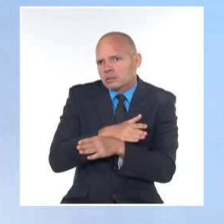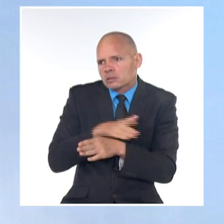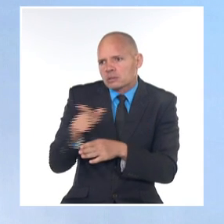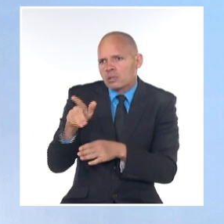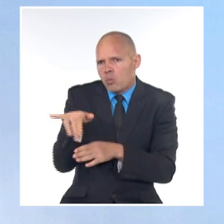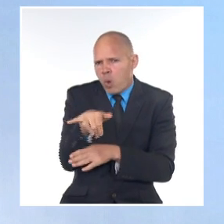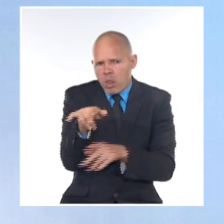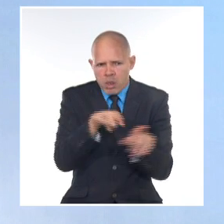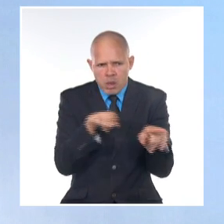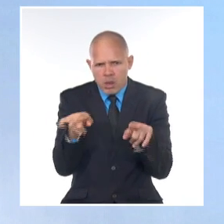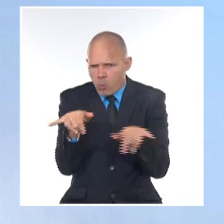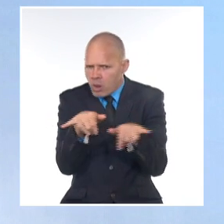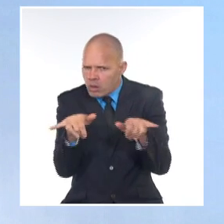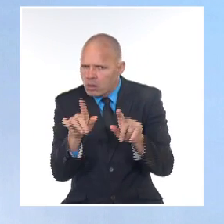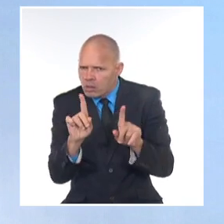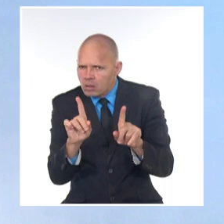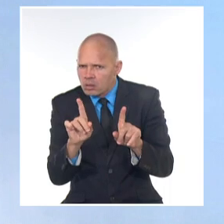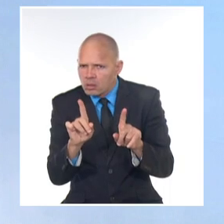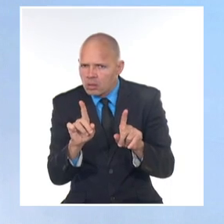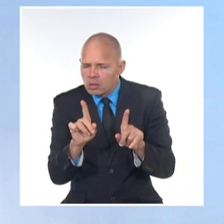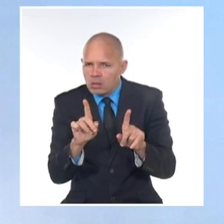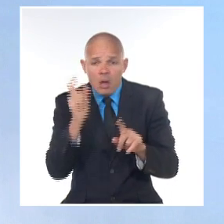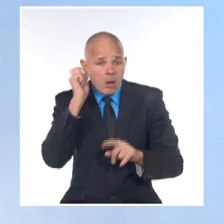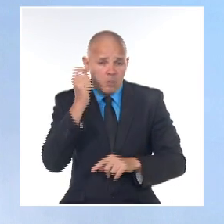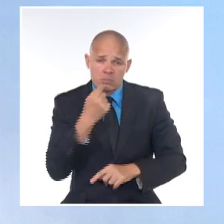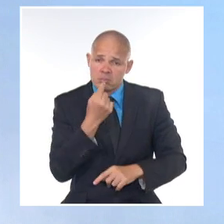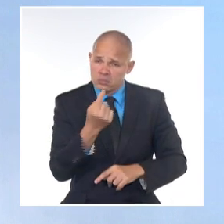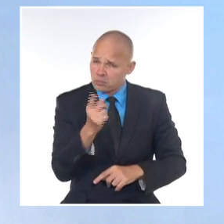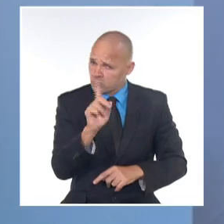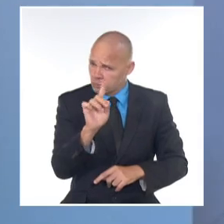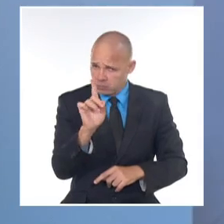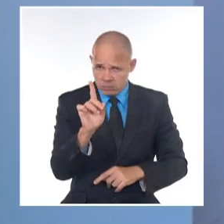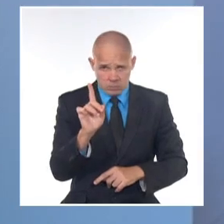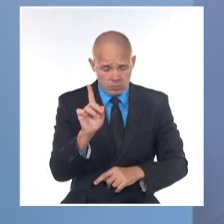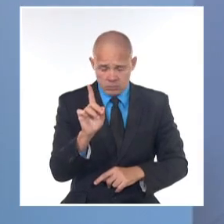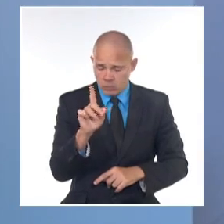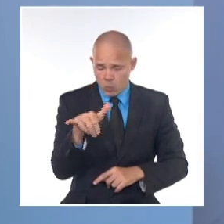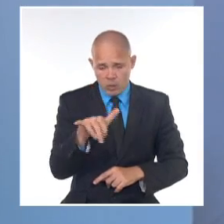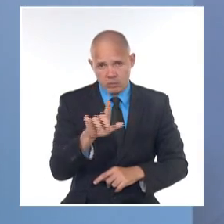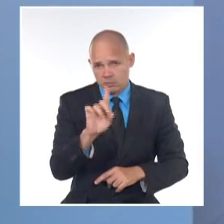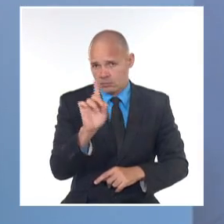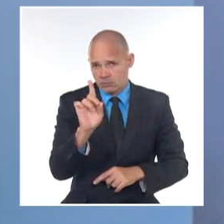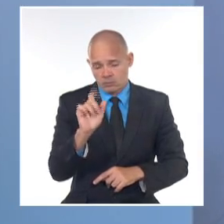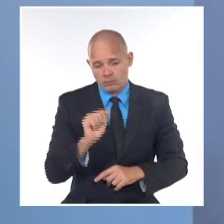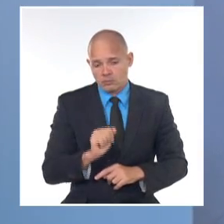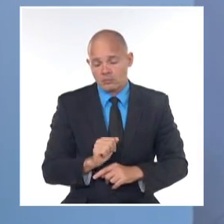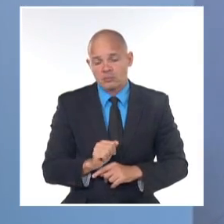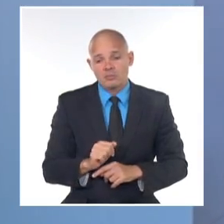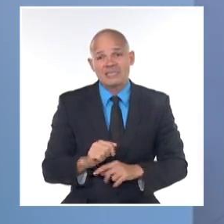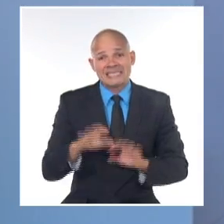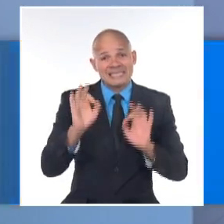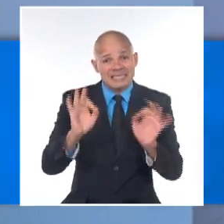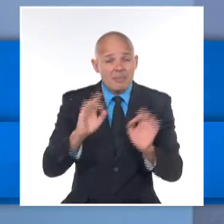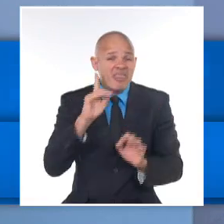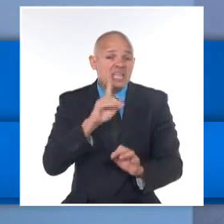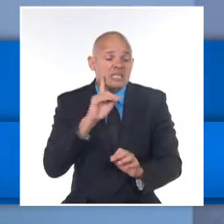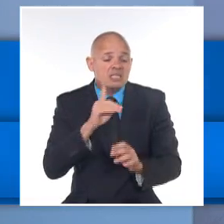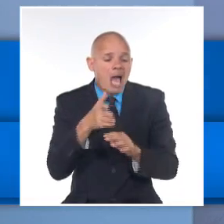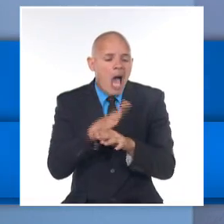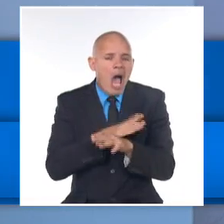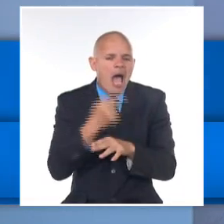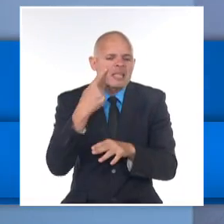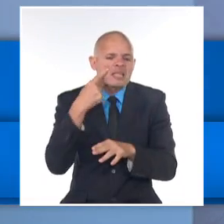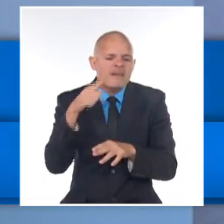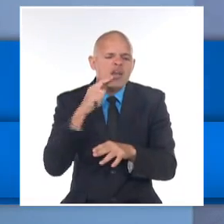términos. ¿Qué dicen ustedes? No, Humberto, ante cualquier hecho delictivo, evidentemente hay que tener en cuenta las circunstancias en que ocurre, el móvil